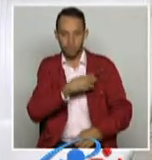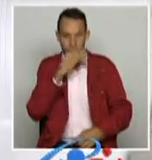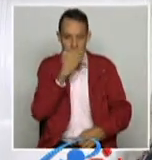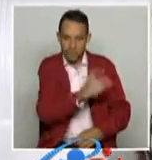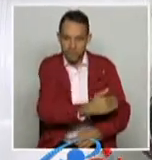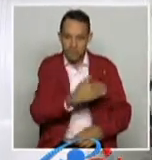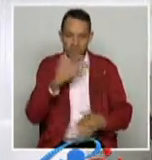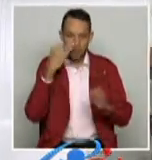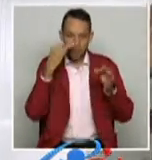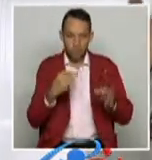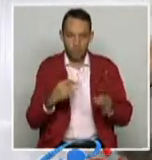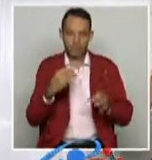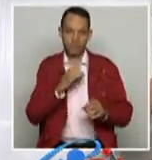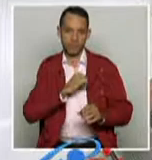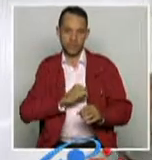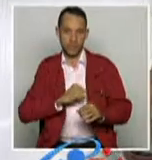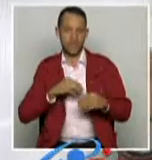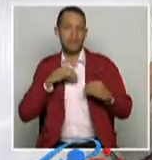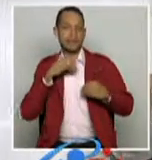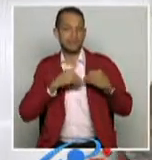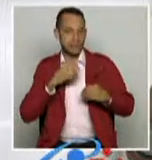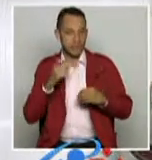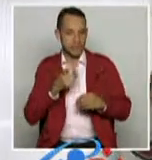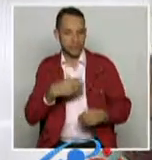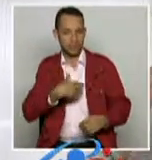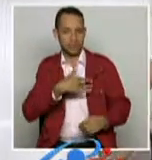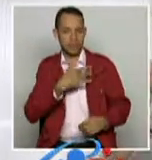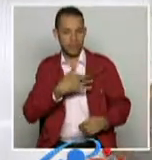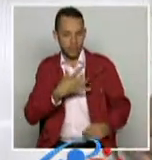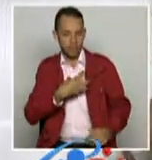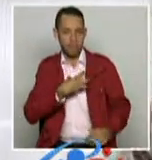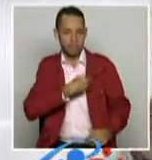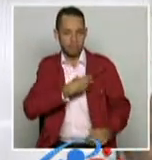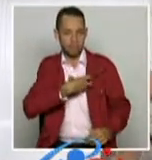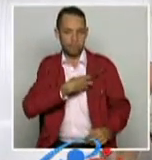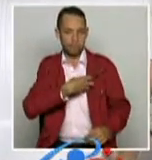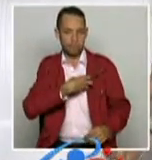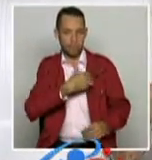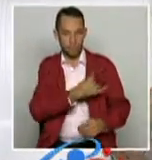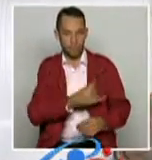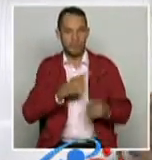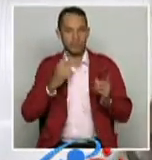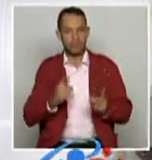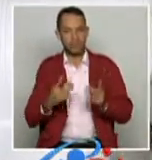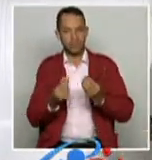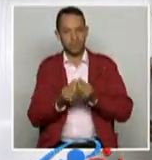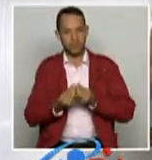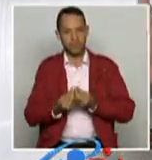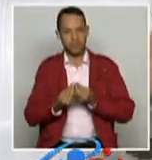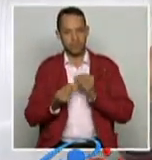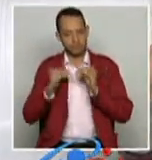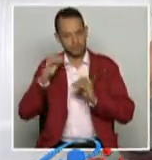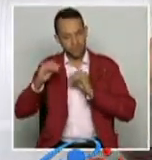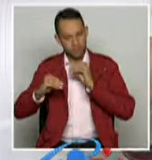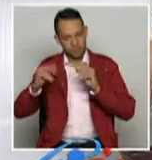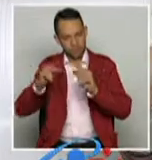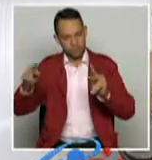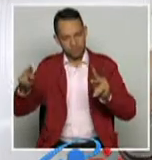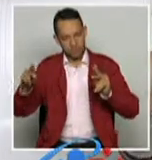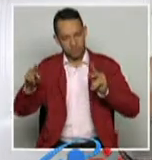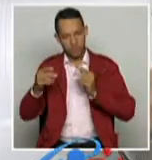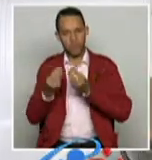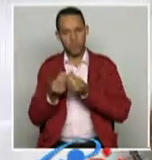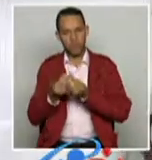niños y con un equipo interdisciplinario, cardiólogos, pediatras, internistas, todas estas